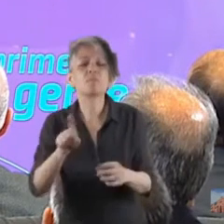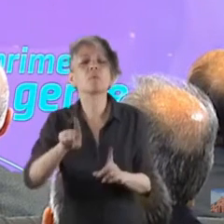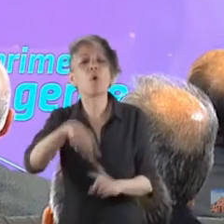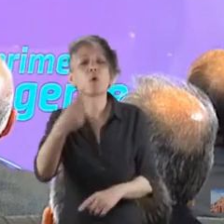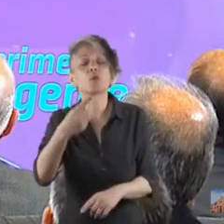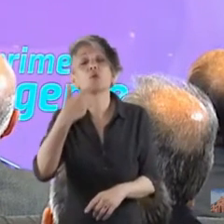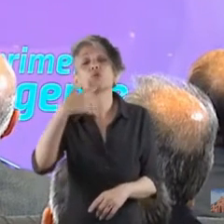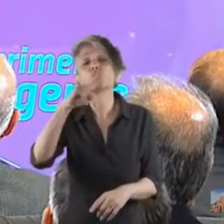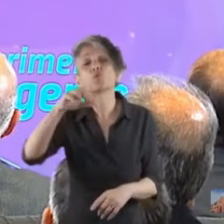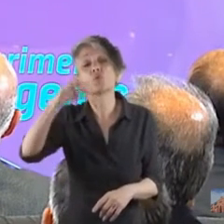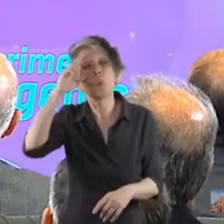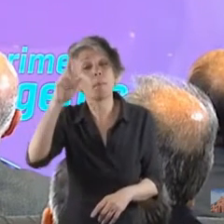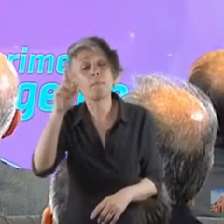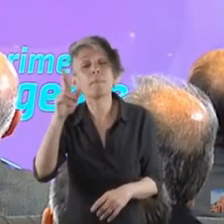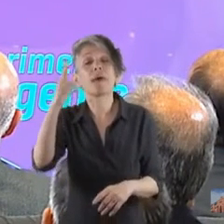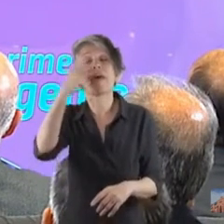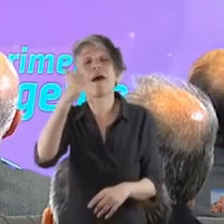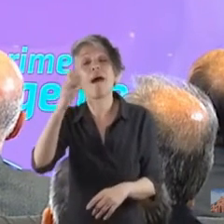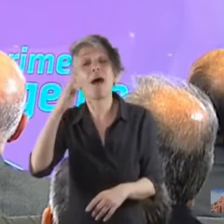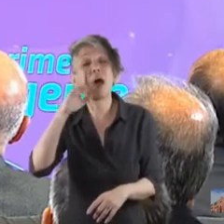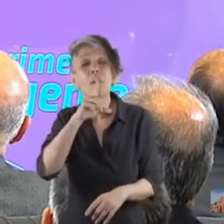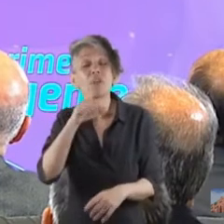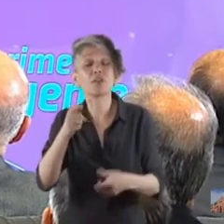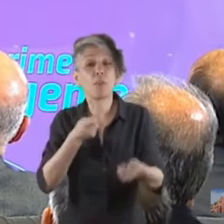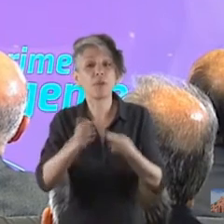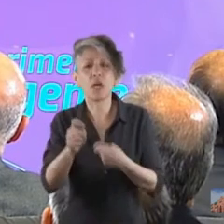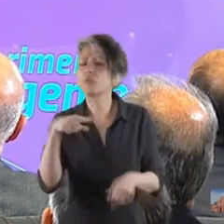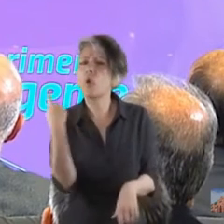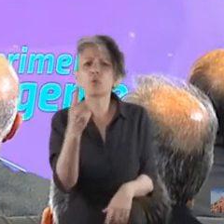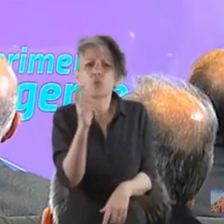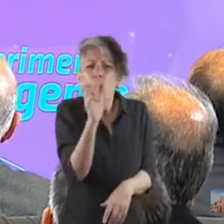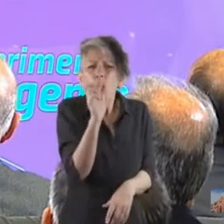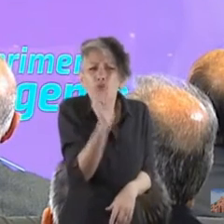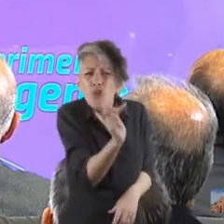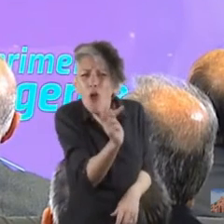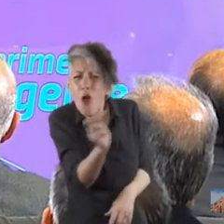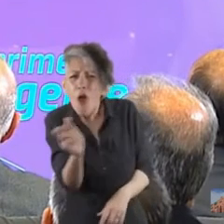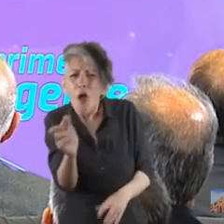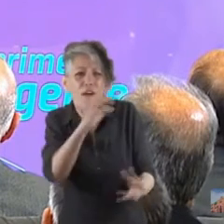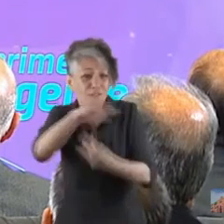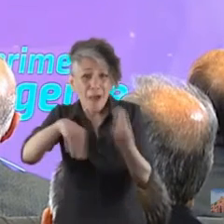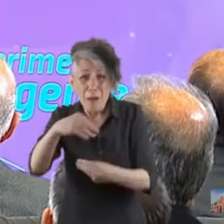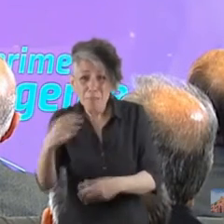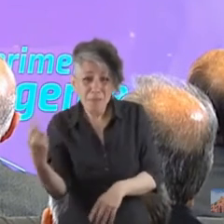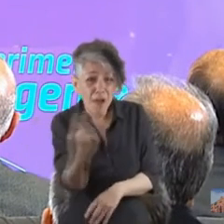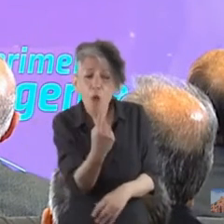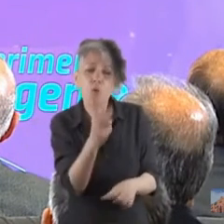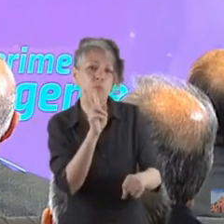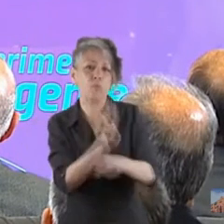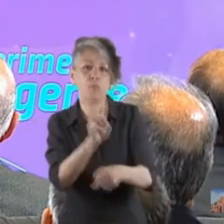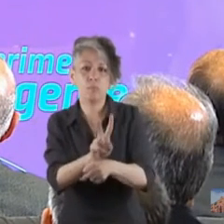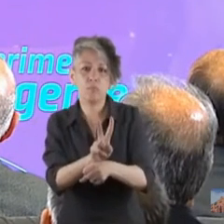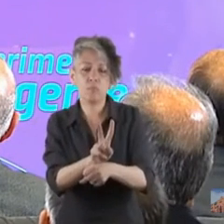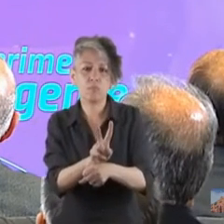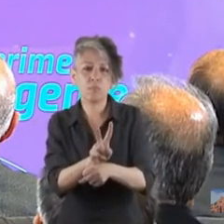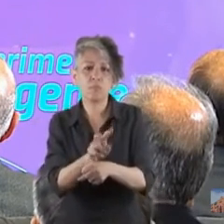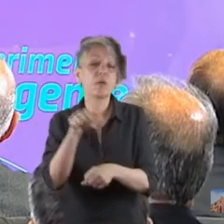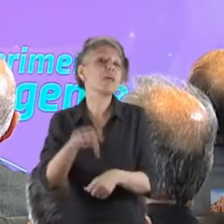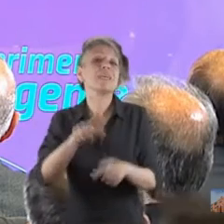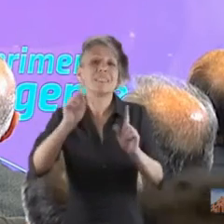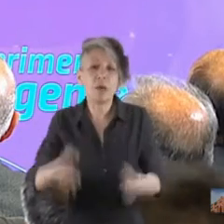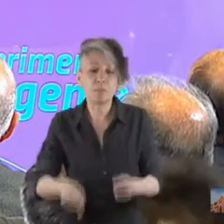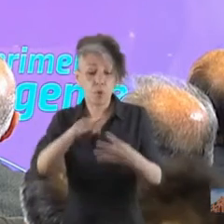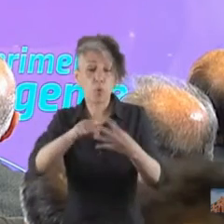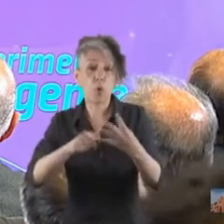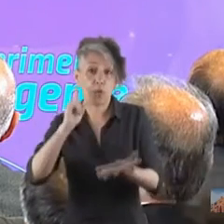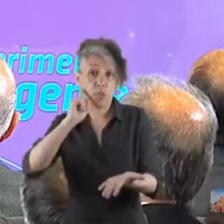vamos a promover y defender cada dólar de cada argentino también aquí van las primeras cuatro medidas